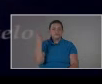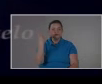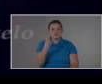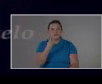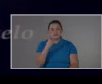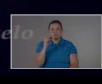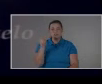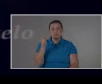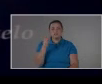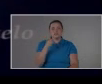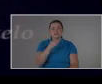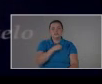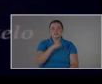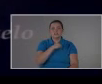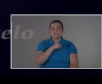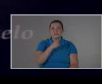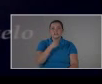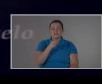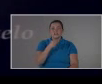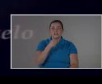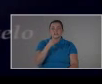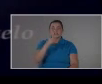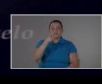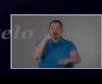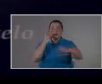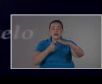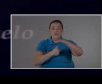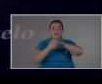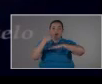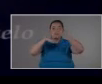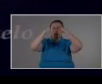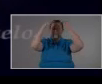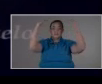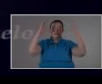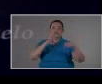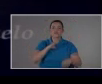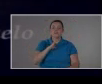quiere debajo del cielo tiene su hora.